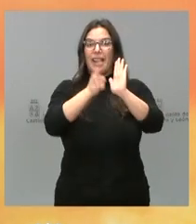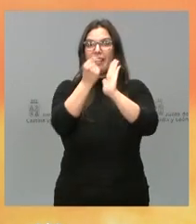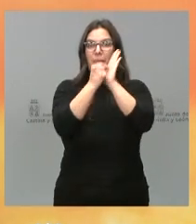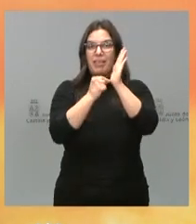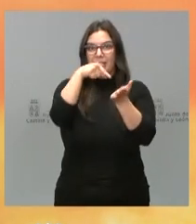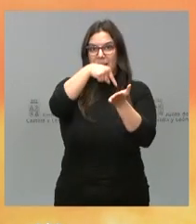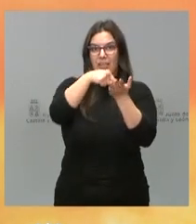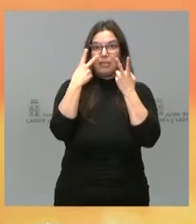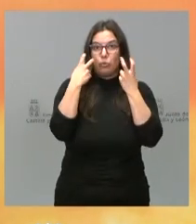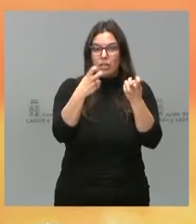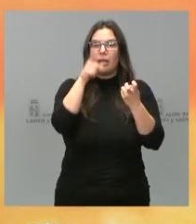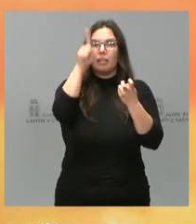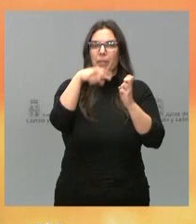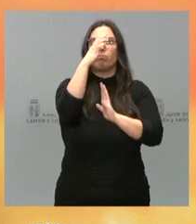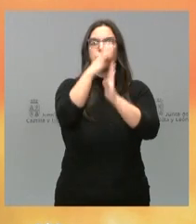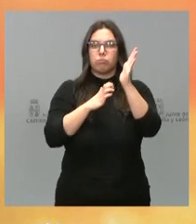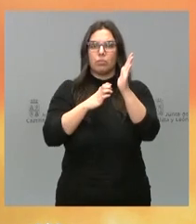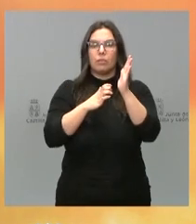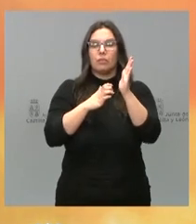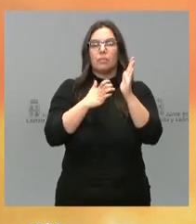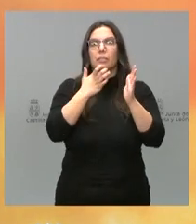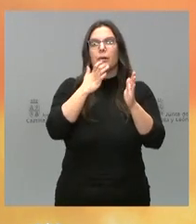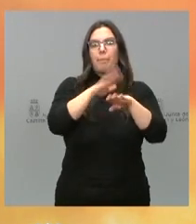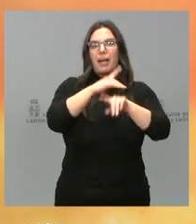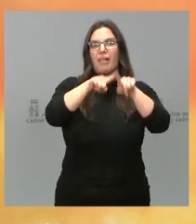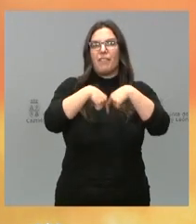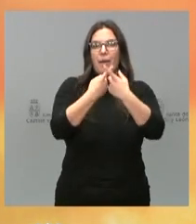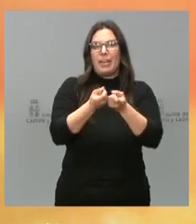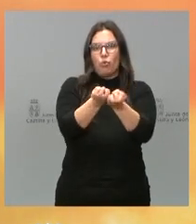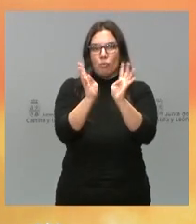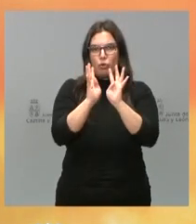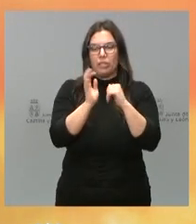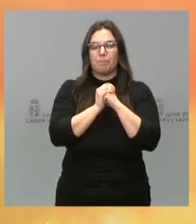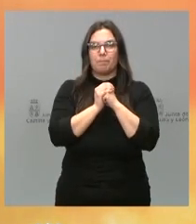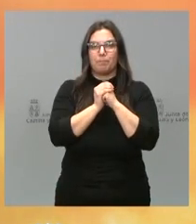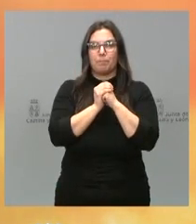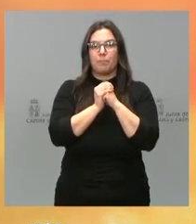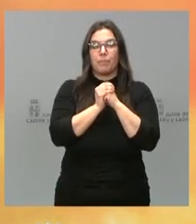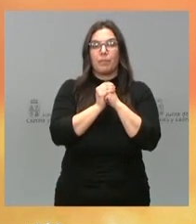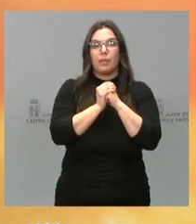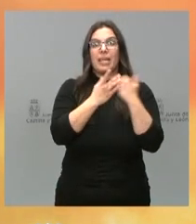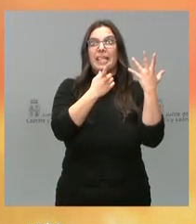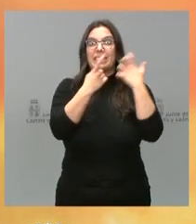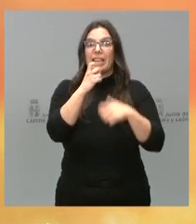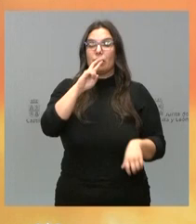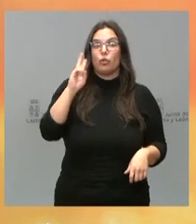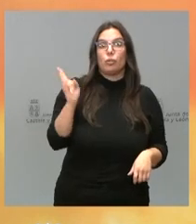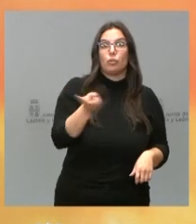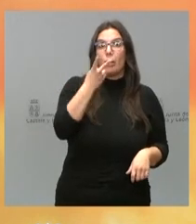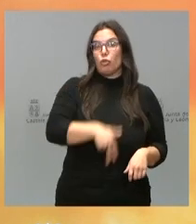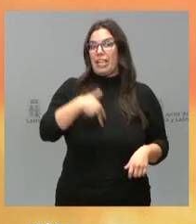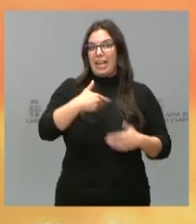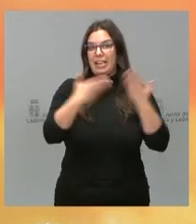va a haber deducciones para las familias numerosas serán 600 euros con carácter